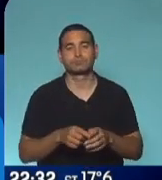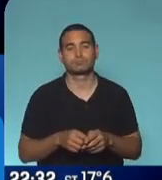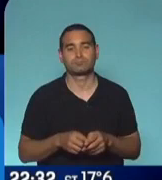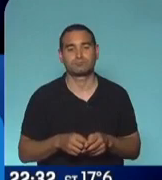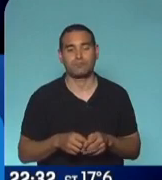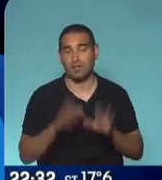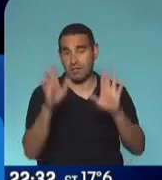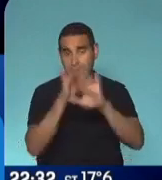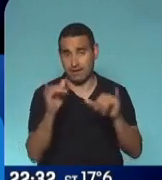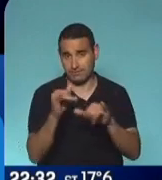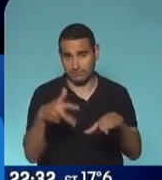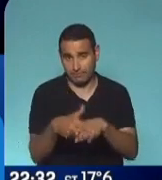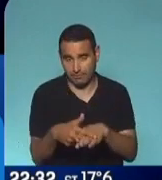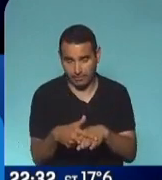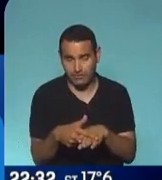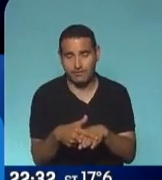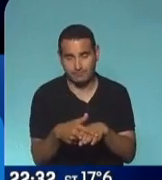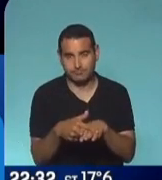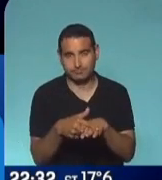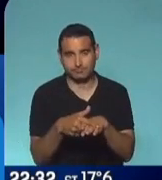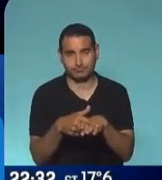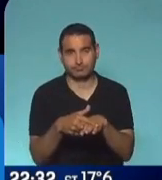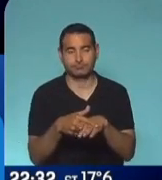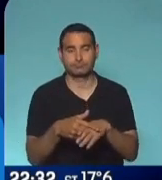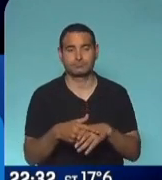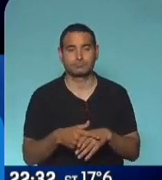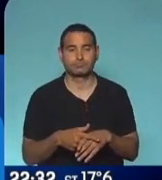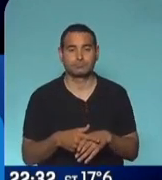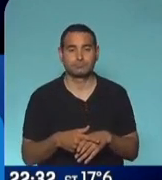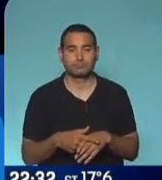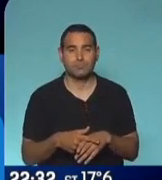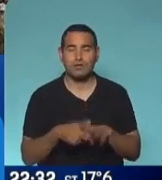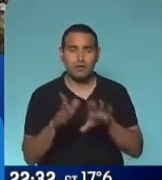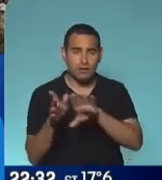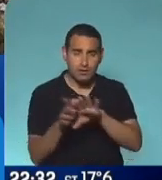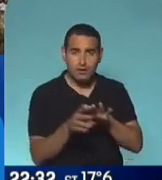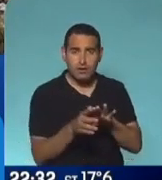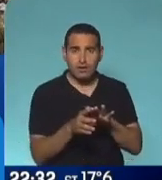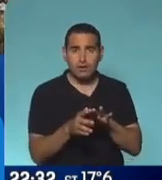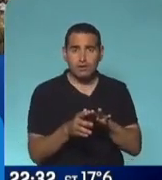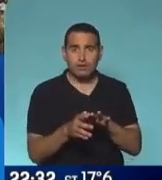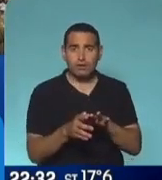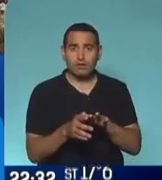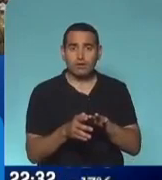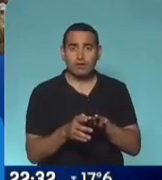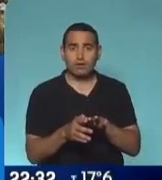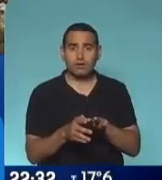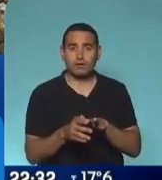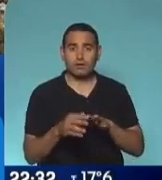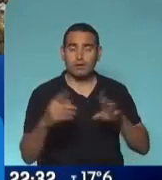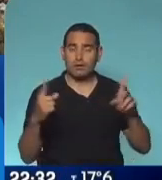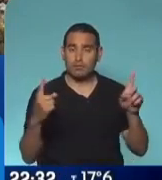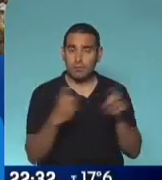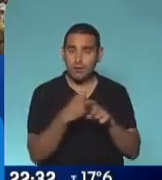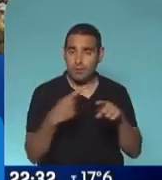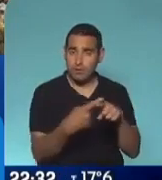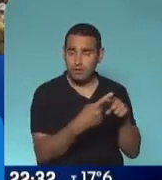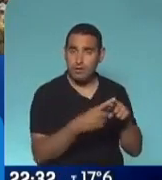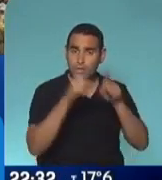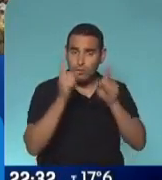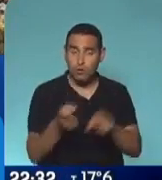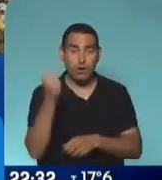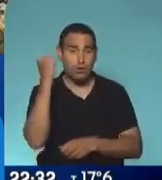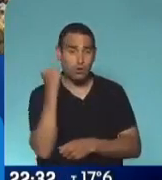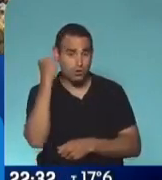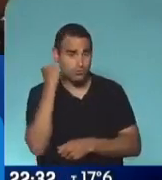está, como sabemos, congelado desde Oslo, que yo hace muchos años. Más allá de eso, independientemente de lo que pasa con la política, la economía, como